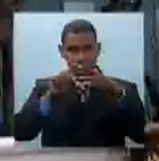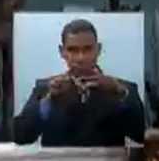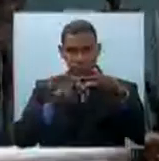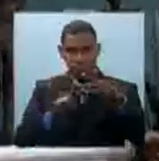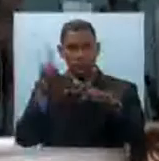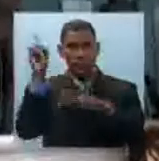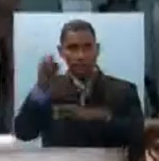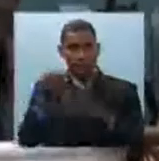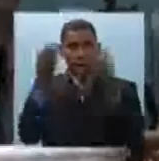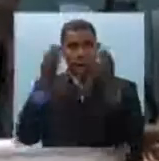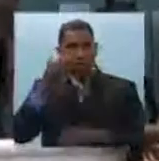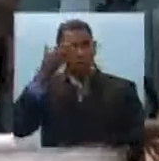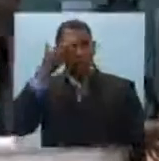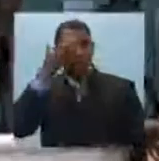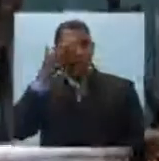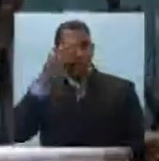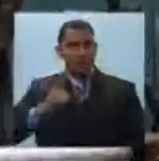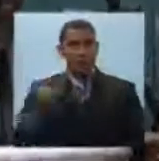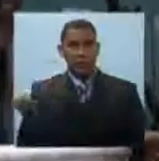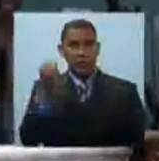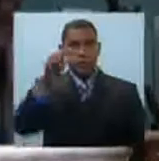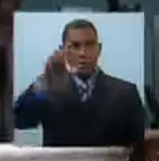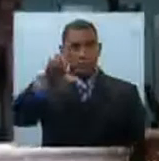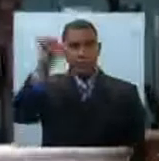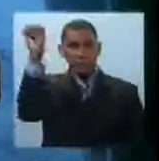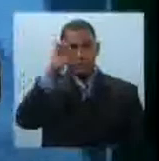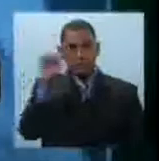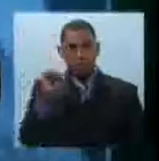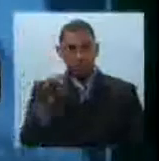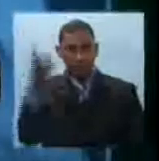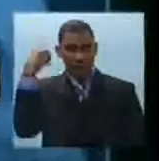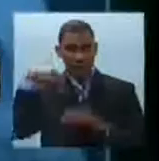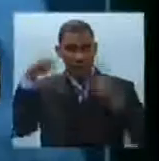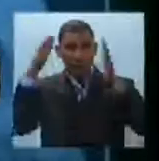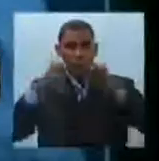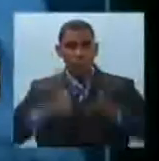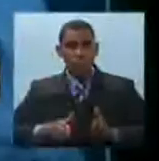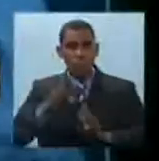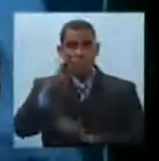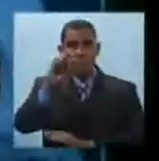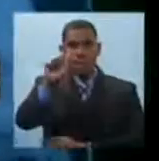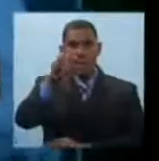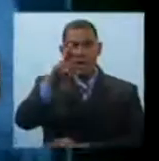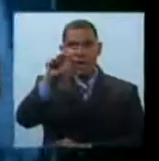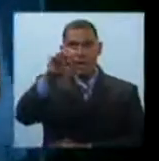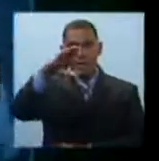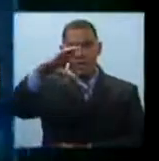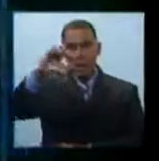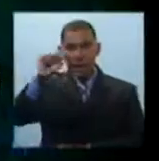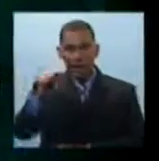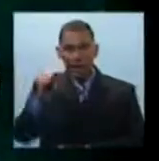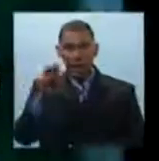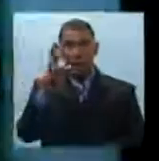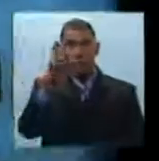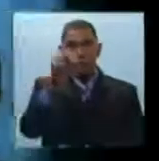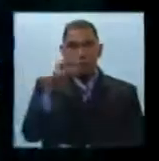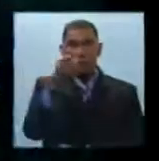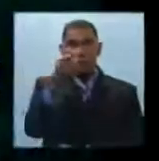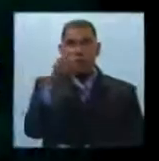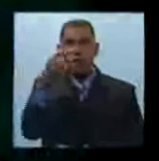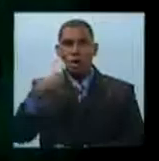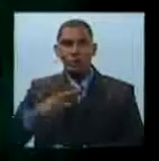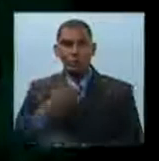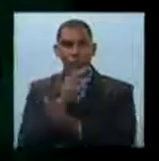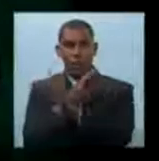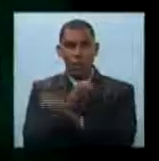campeón de los Navegantes del Magallanes, Luis Ojo. Finol, nacido en Barrancas, municipio Santa Rita, dejó en sus números 11